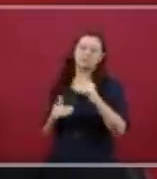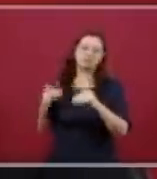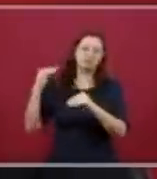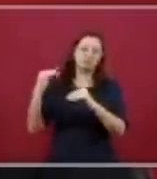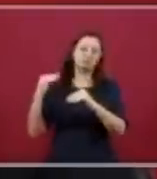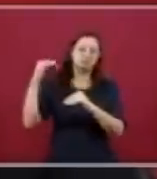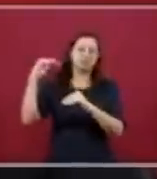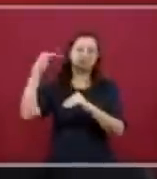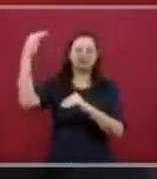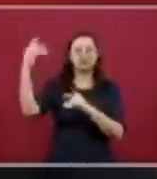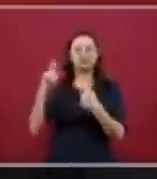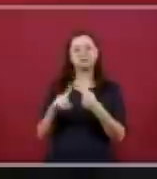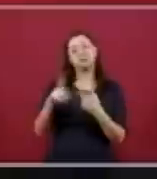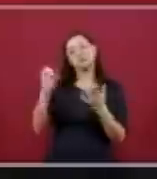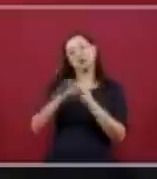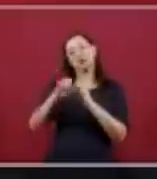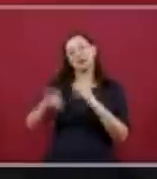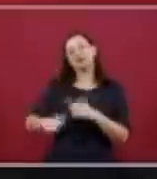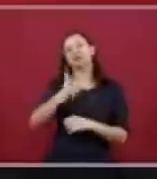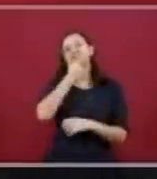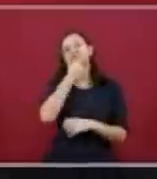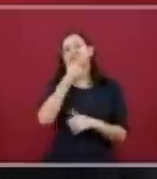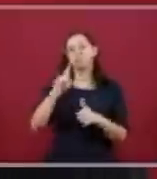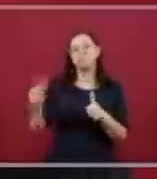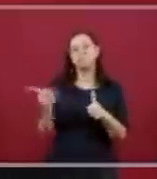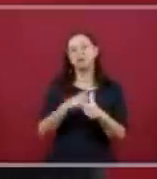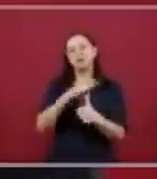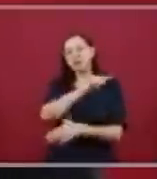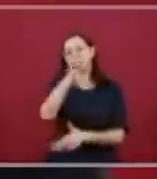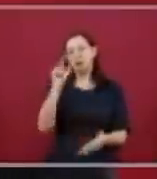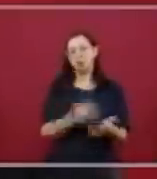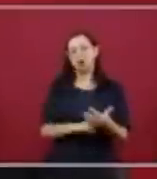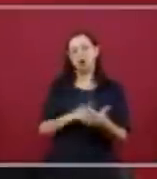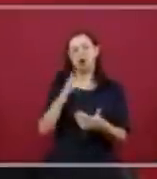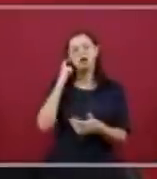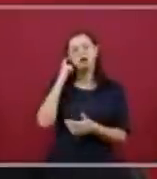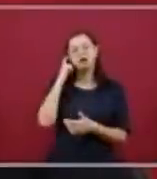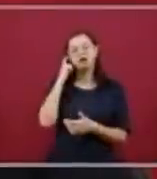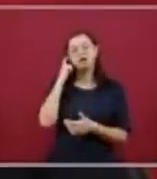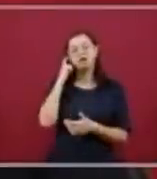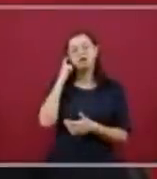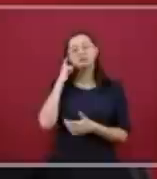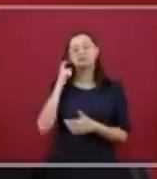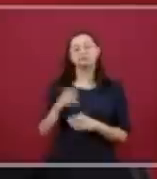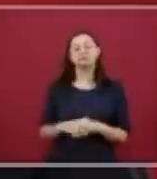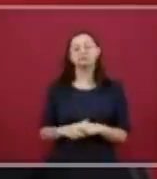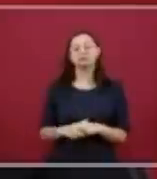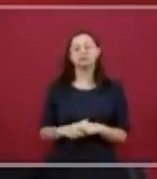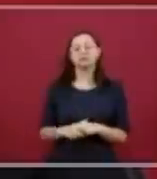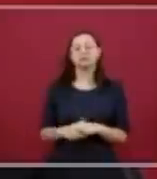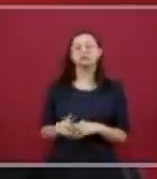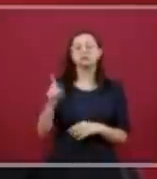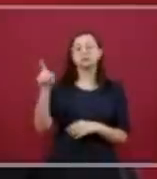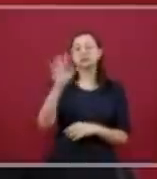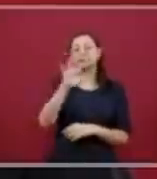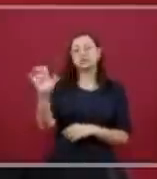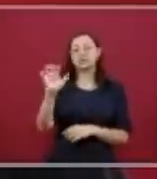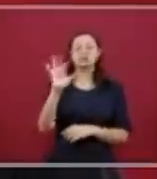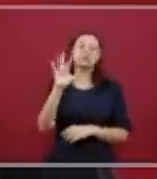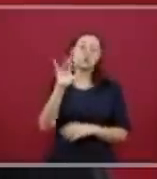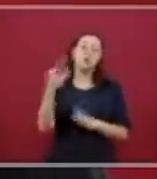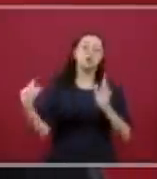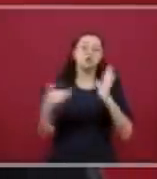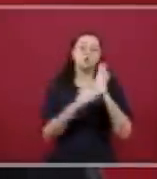como Reino Unido, que ya ocupa el primer lugar de país emisivo hacia nuestro país con 550 mil